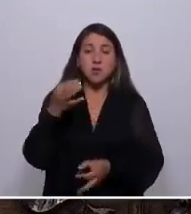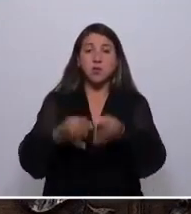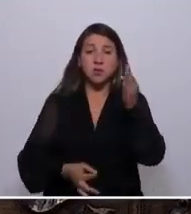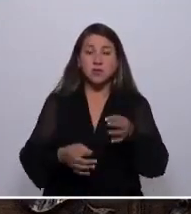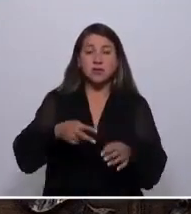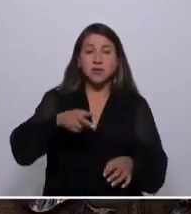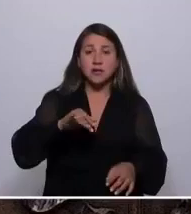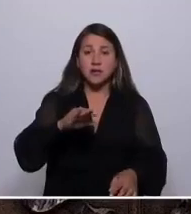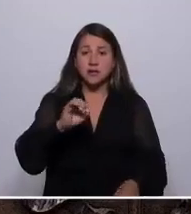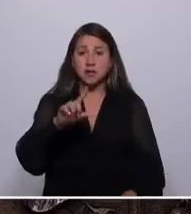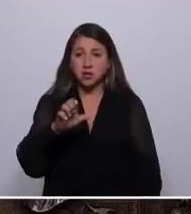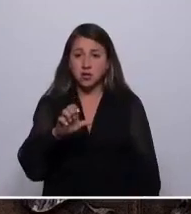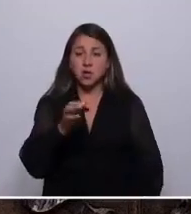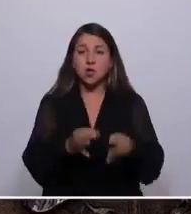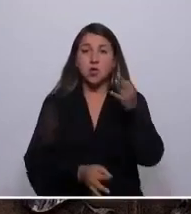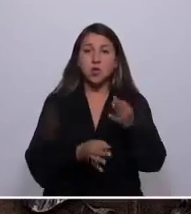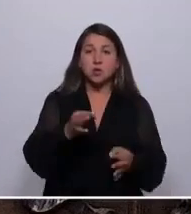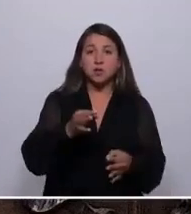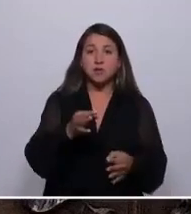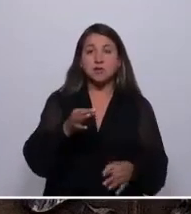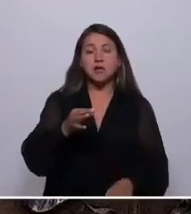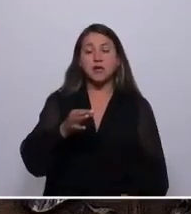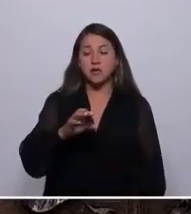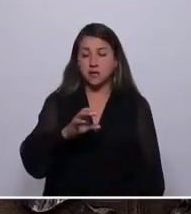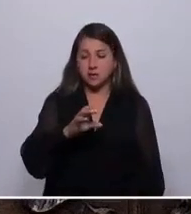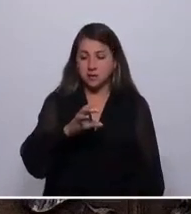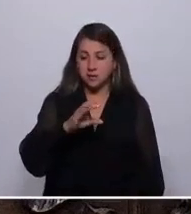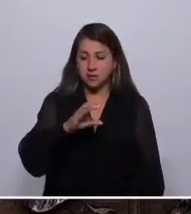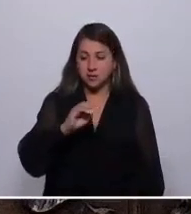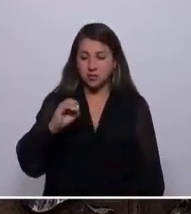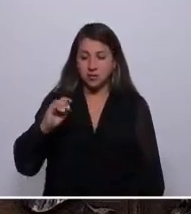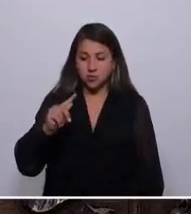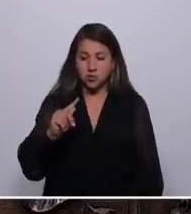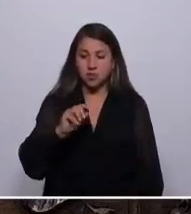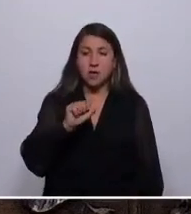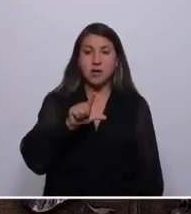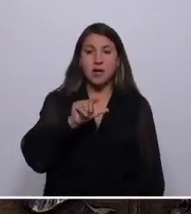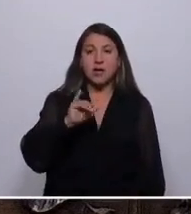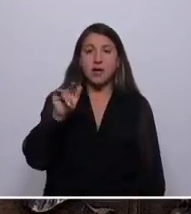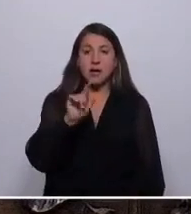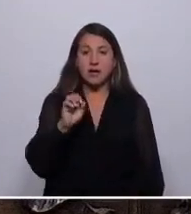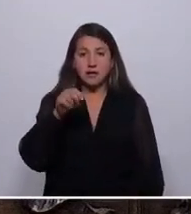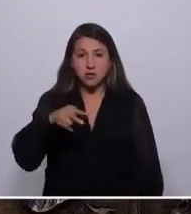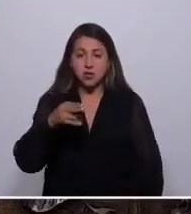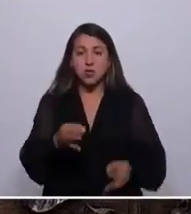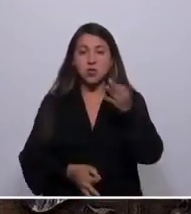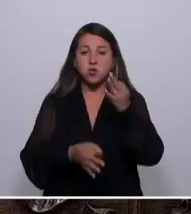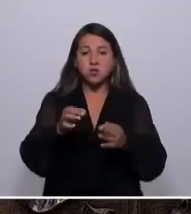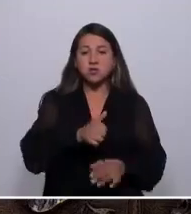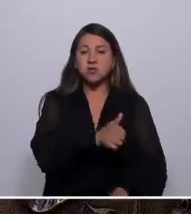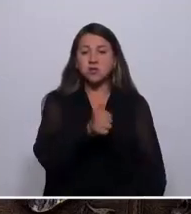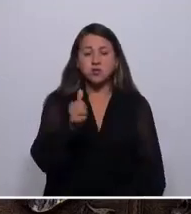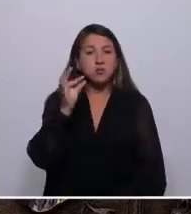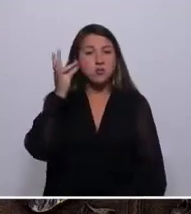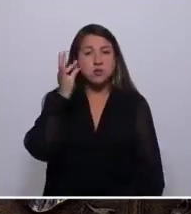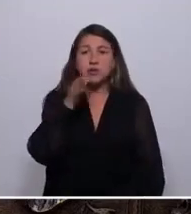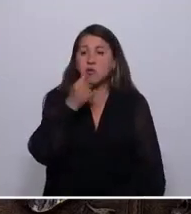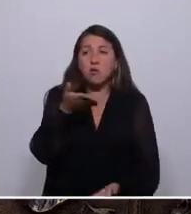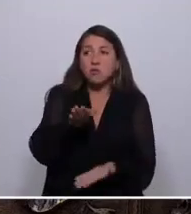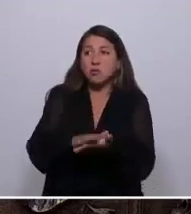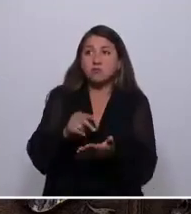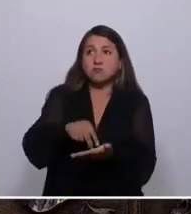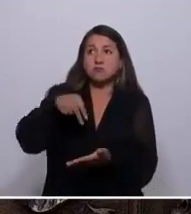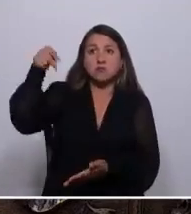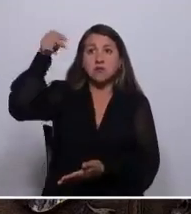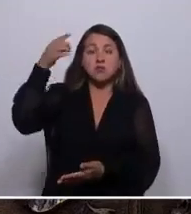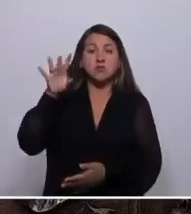Nicole Saavedra, justicia para Ana Cook, justicia para Alison Calderón, justicia para todas ellas que no están. Solo este